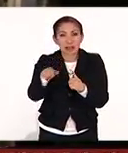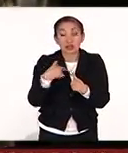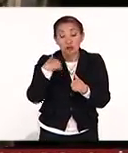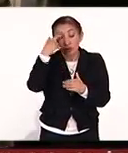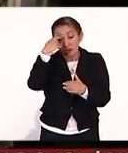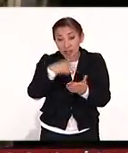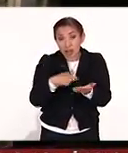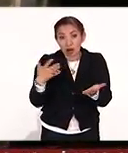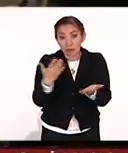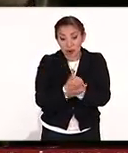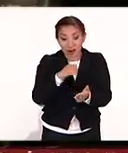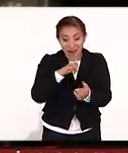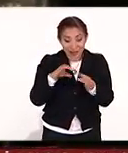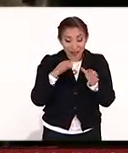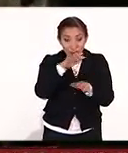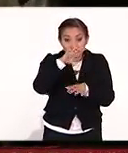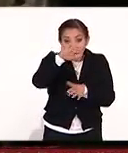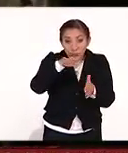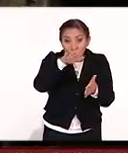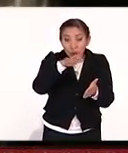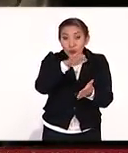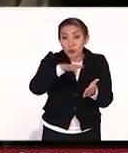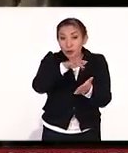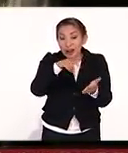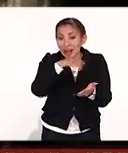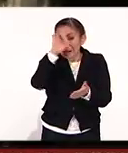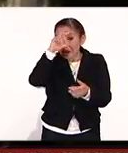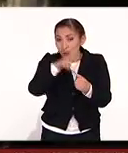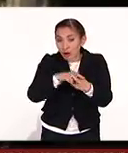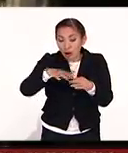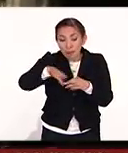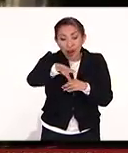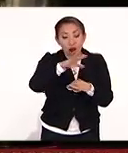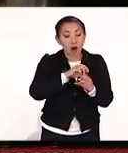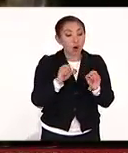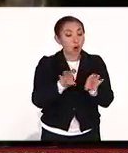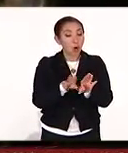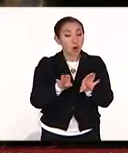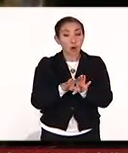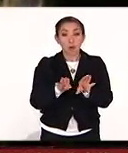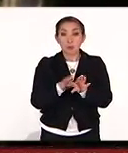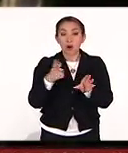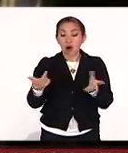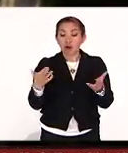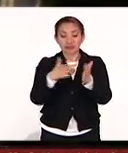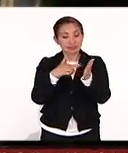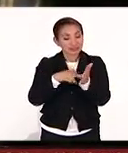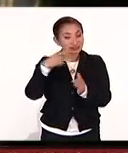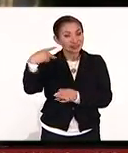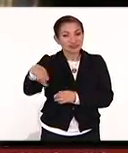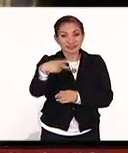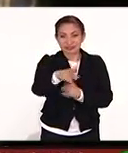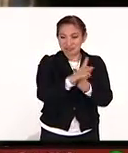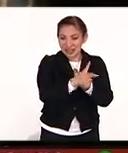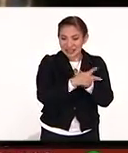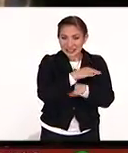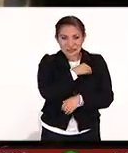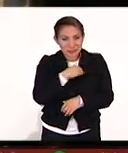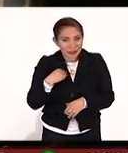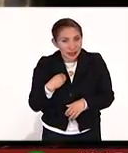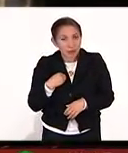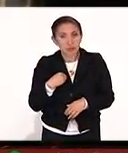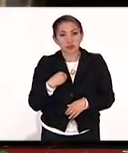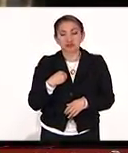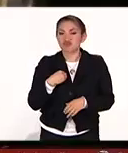logro no es la zona euro, no es el establecimiento de ciertos patrones o instituciones a nivel de los países integrantes de la